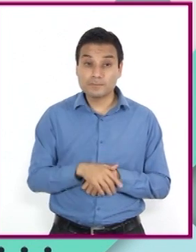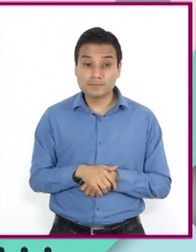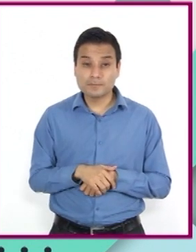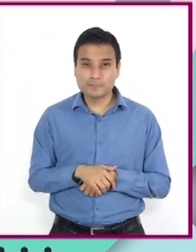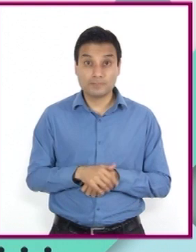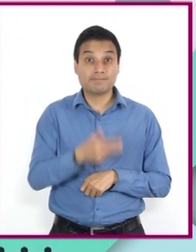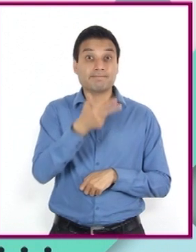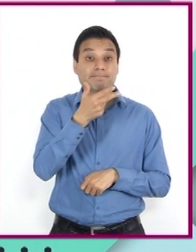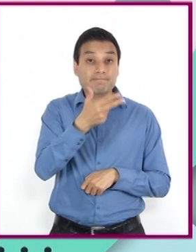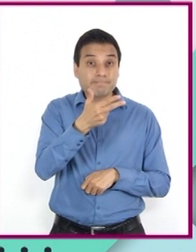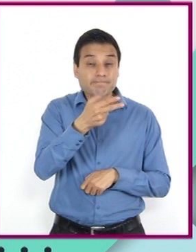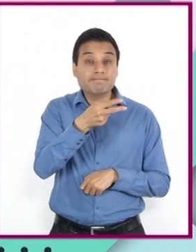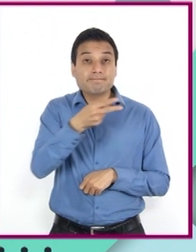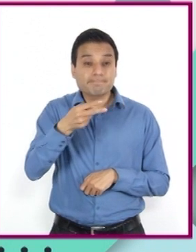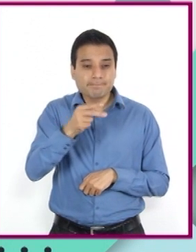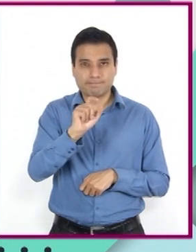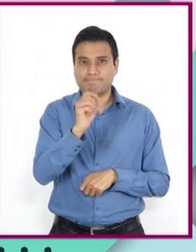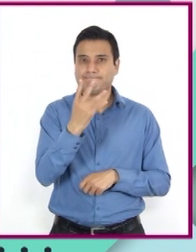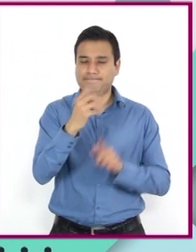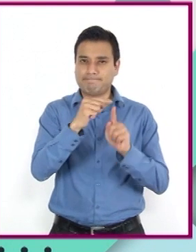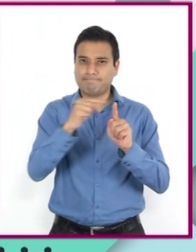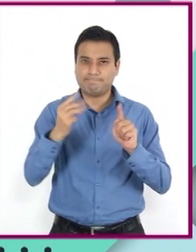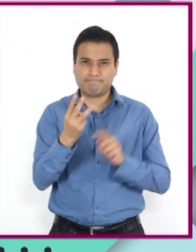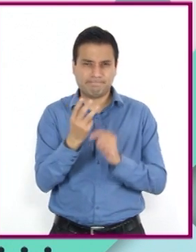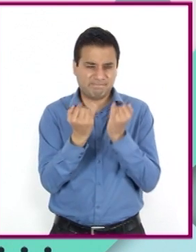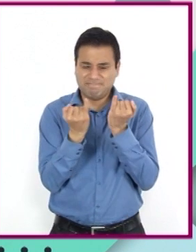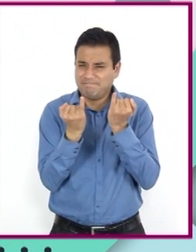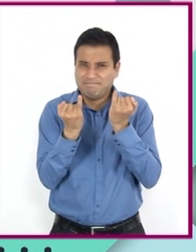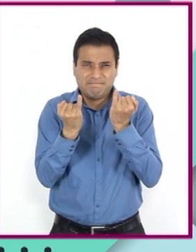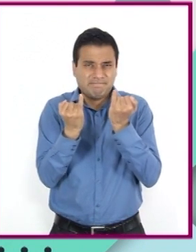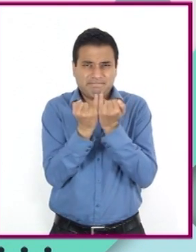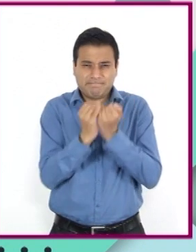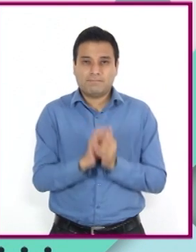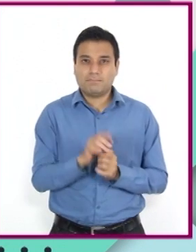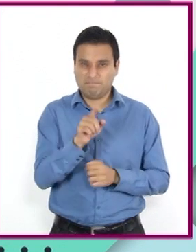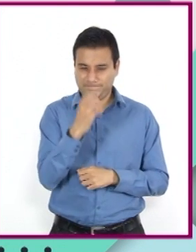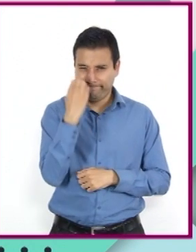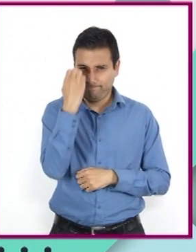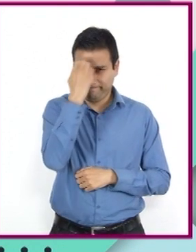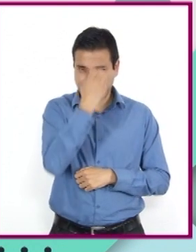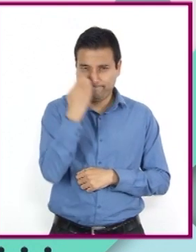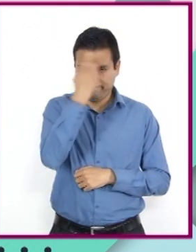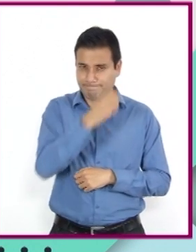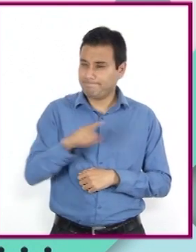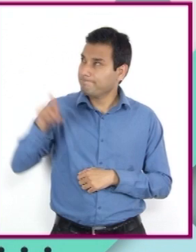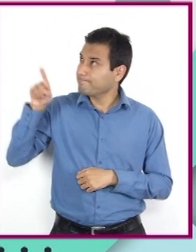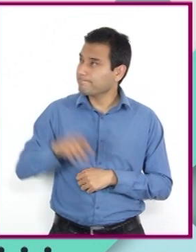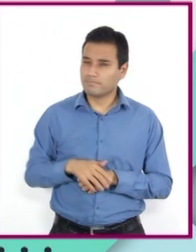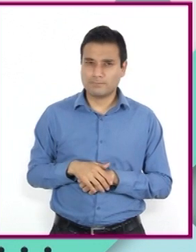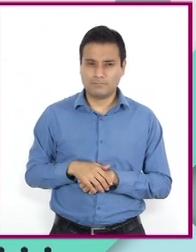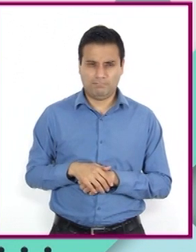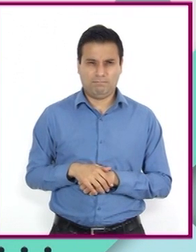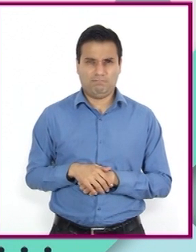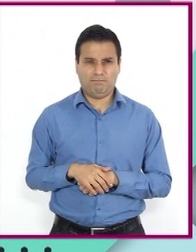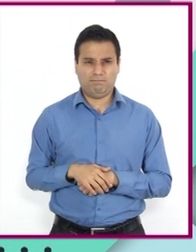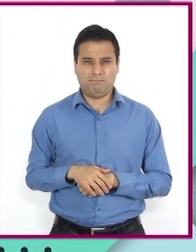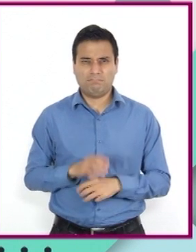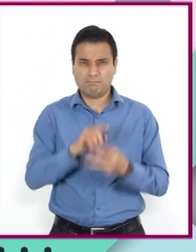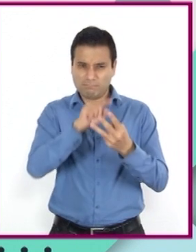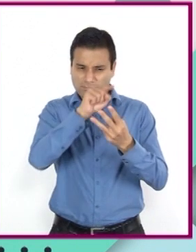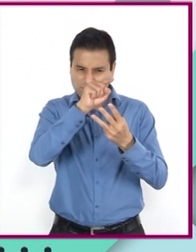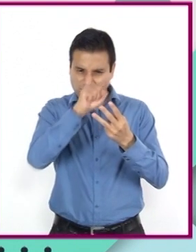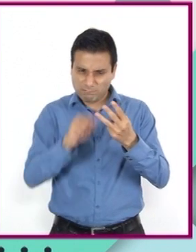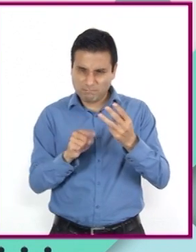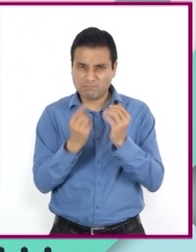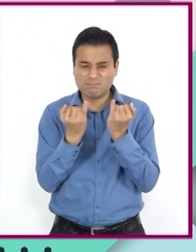es igual a 24 entre 3. Obsérvenlas detenidamente y pregúntense: ¿por qué 3 es igual a